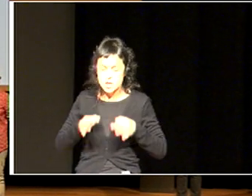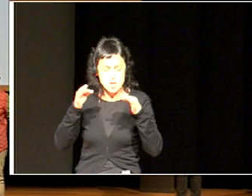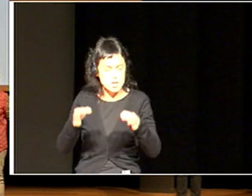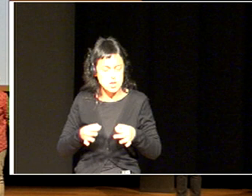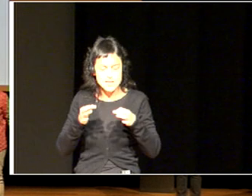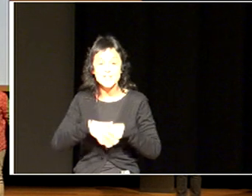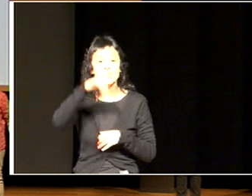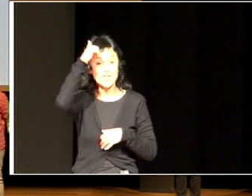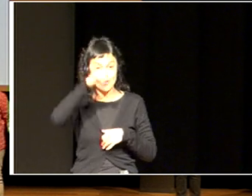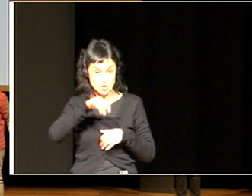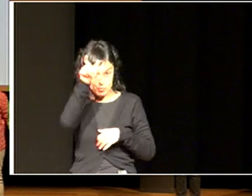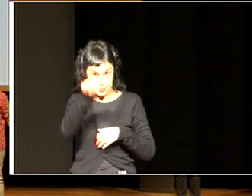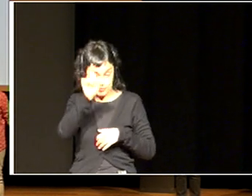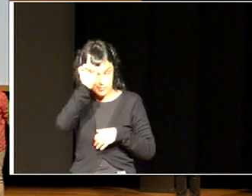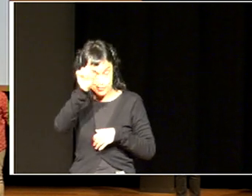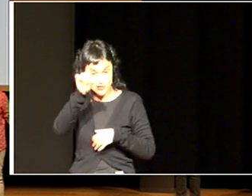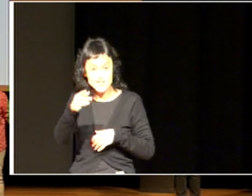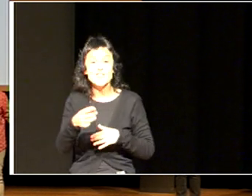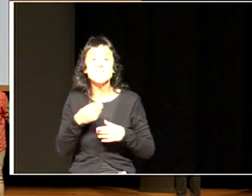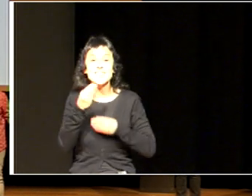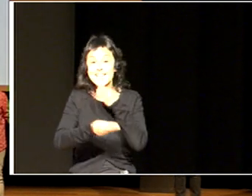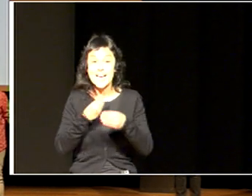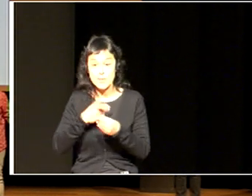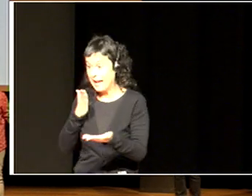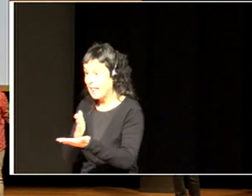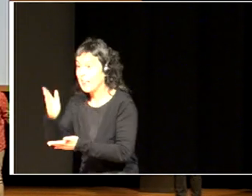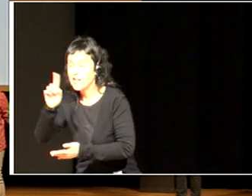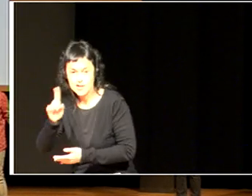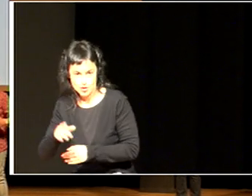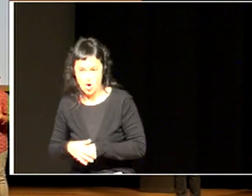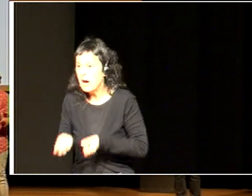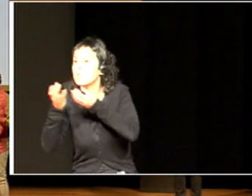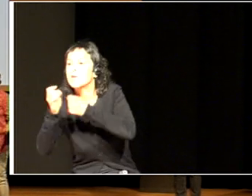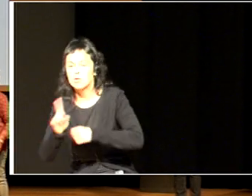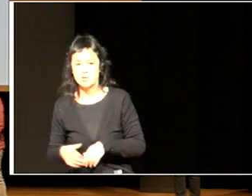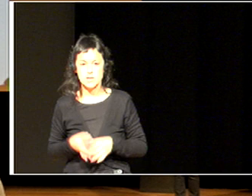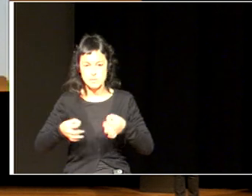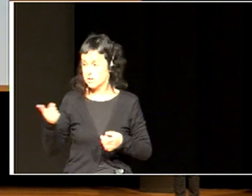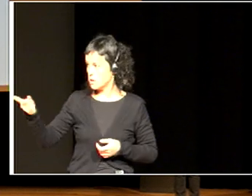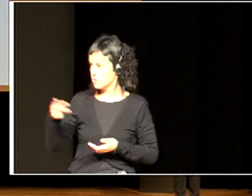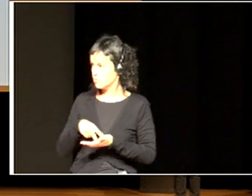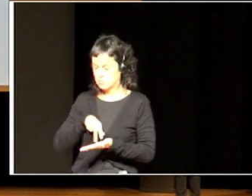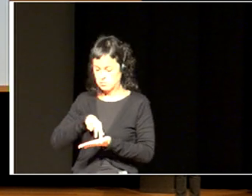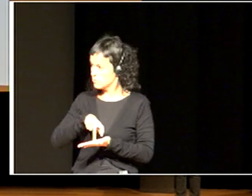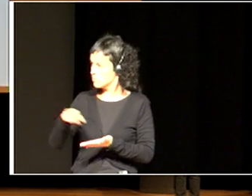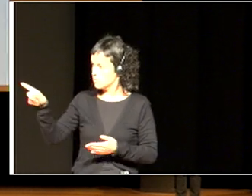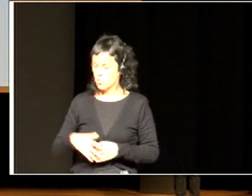hacen los hombres los profesores en el instituto para que nadie les interrumpa y nadie les cuente nada van siempre así por el pasillo